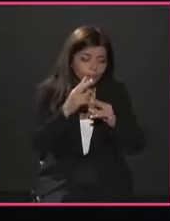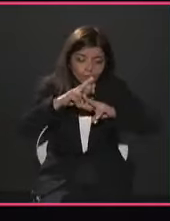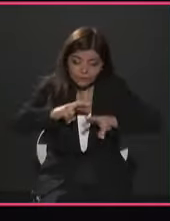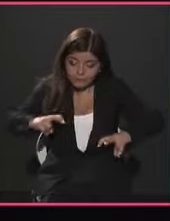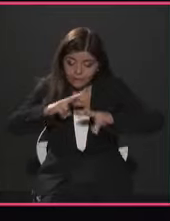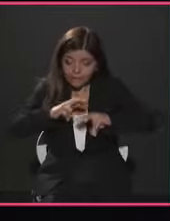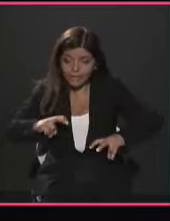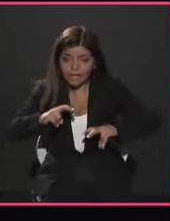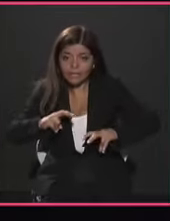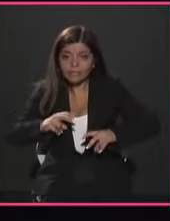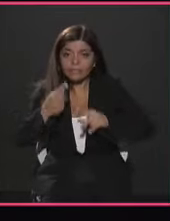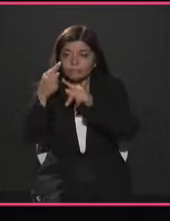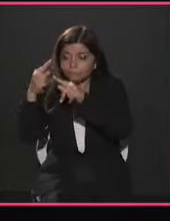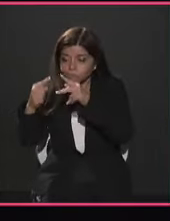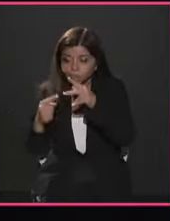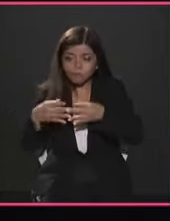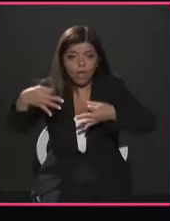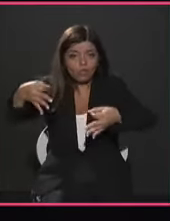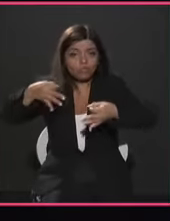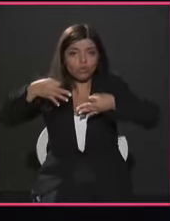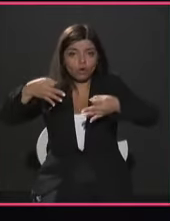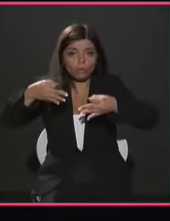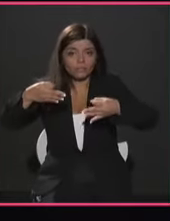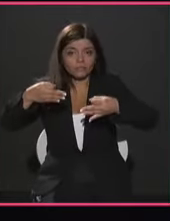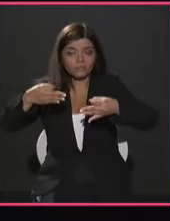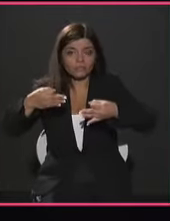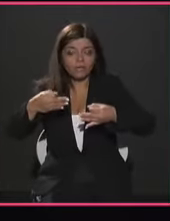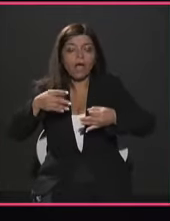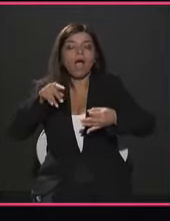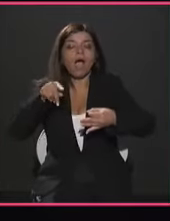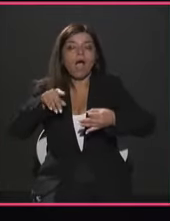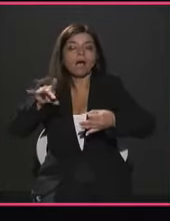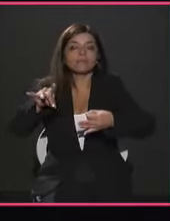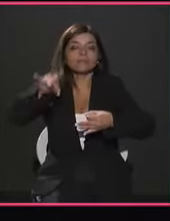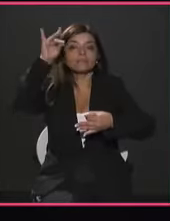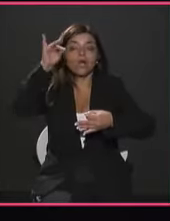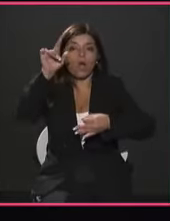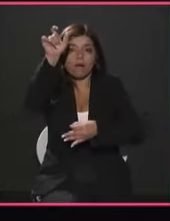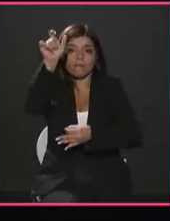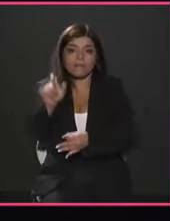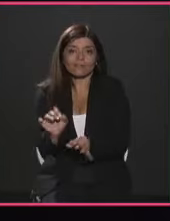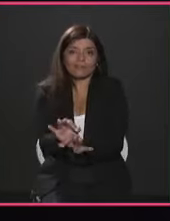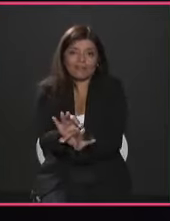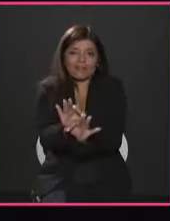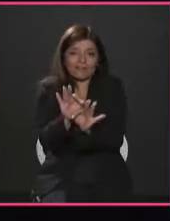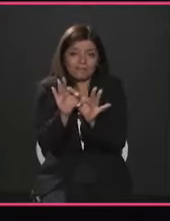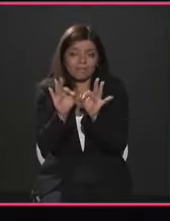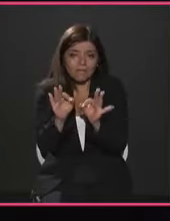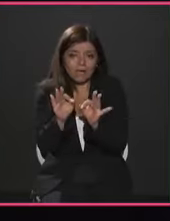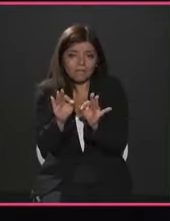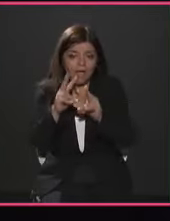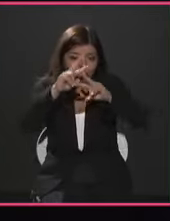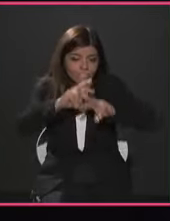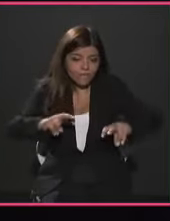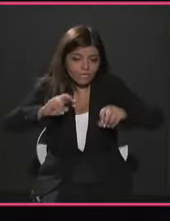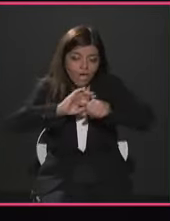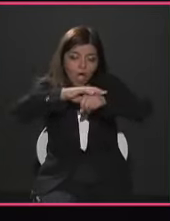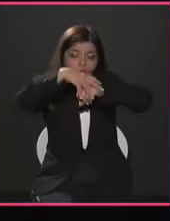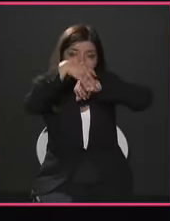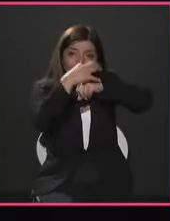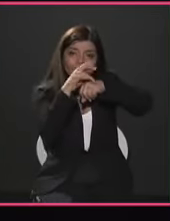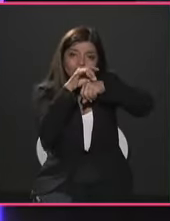investigando estos ciertos tipos de documentación Me encontré con un especialista en la investigación de bacteriófagos que